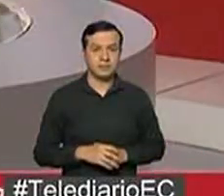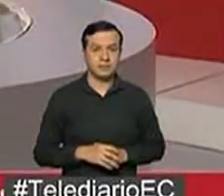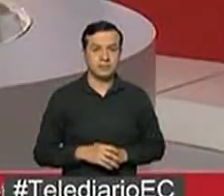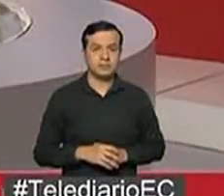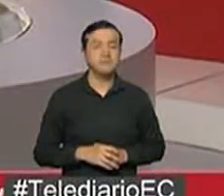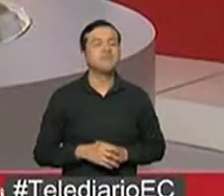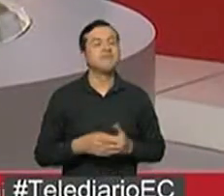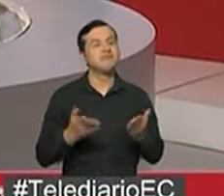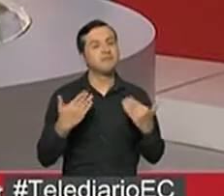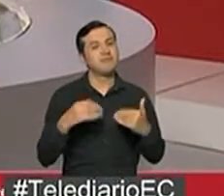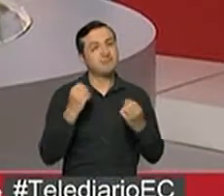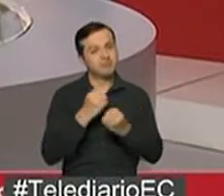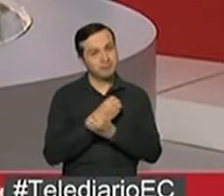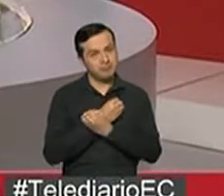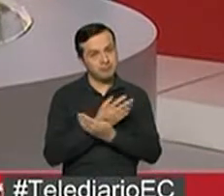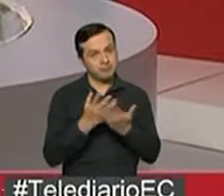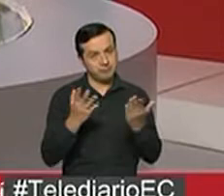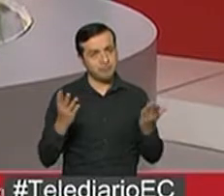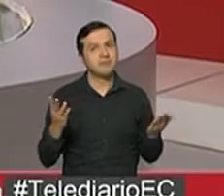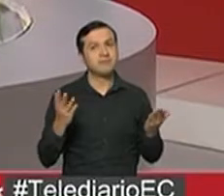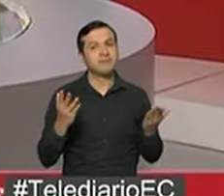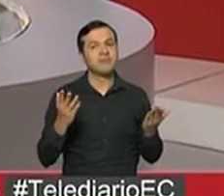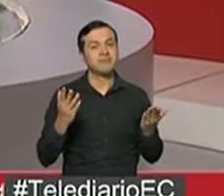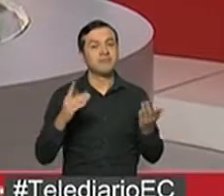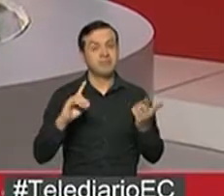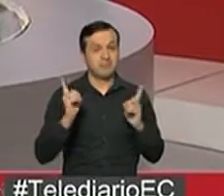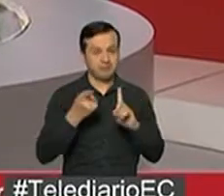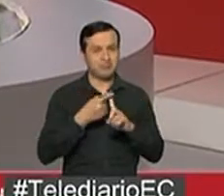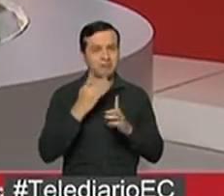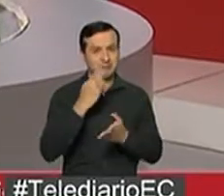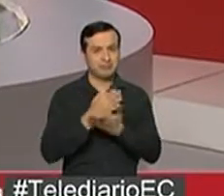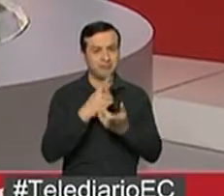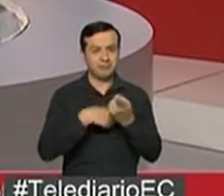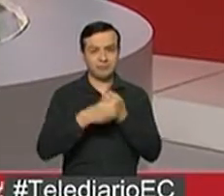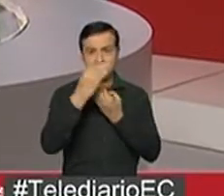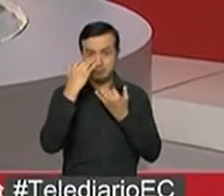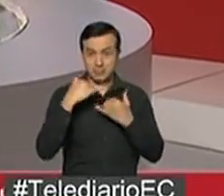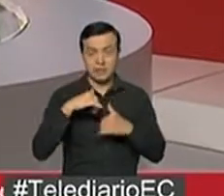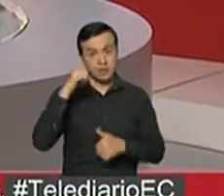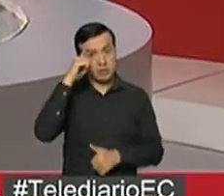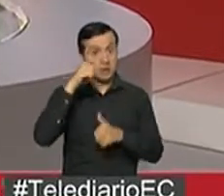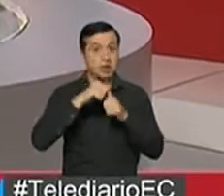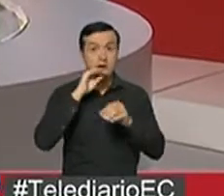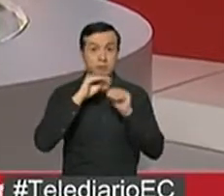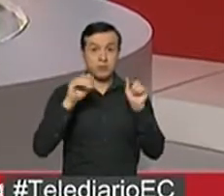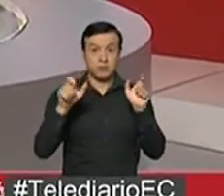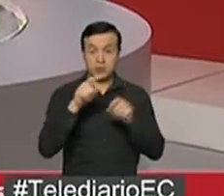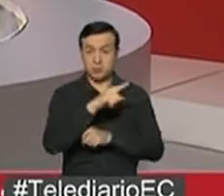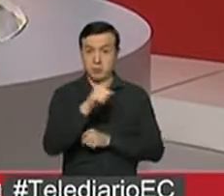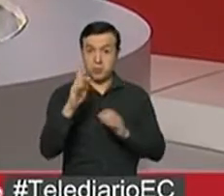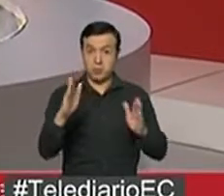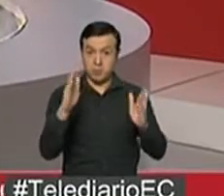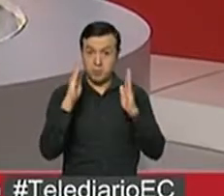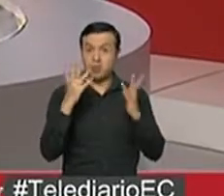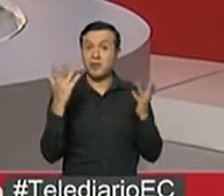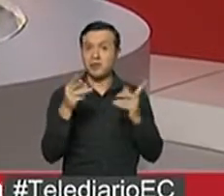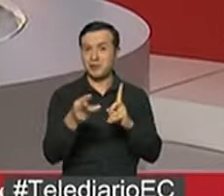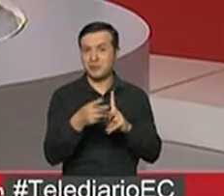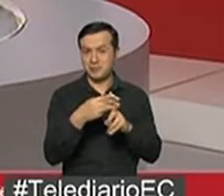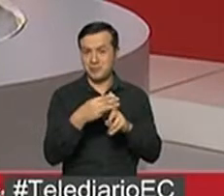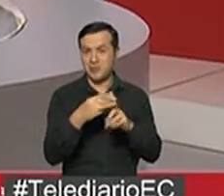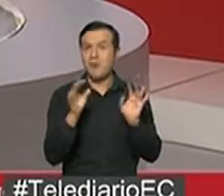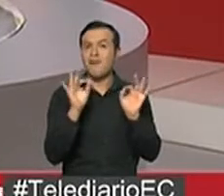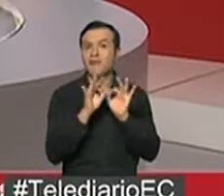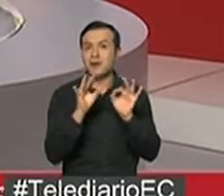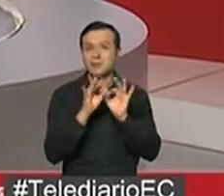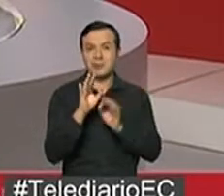y con estas importantes recomendaciones vamos a realizar ahora una pausa comercial pero recuerde que usted puede encontrarnos en nuestras redes sociales en facebook